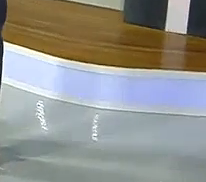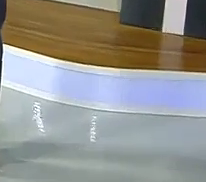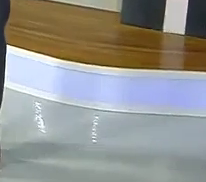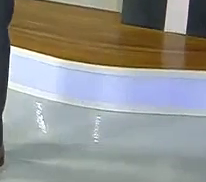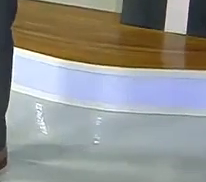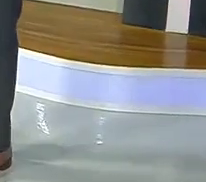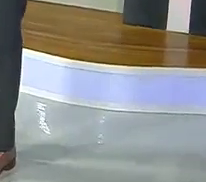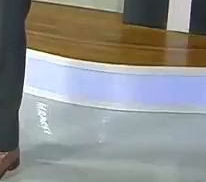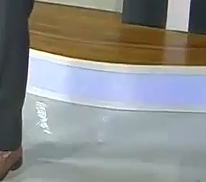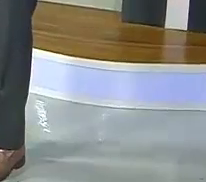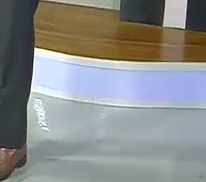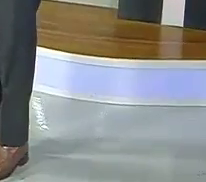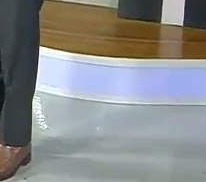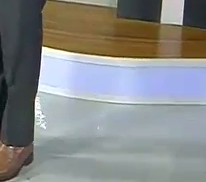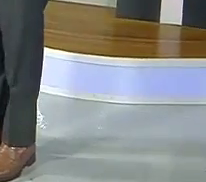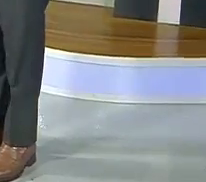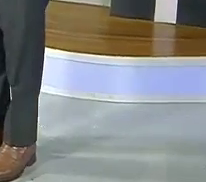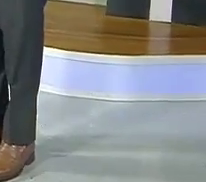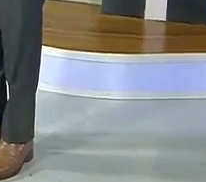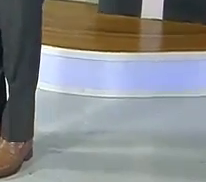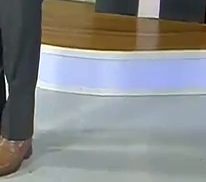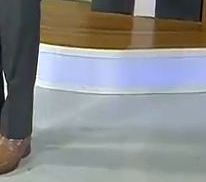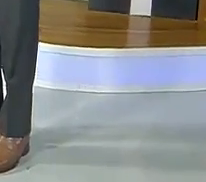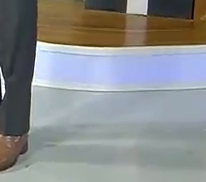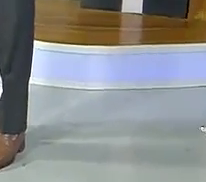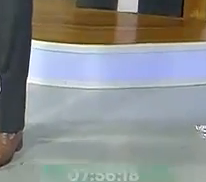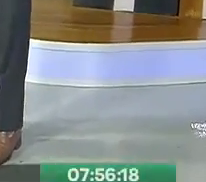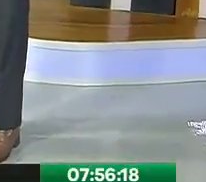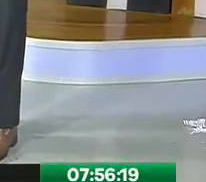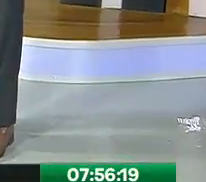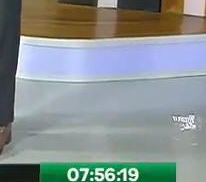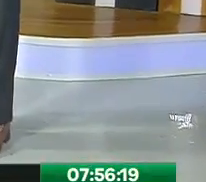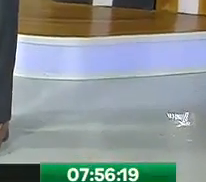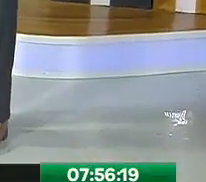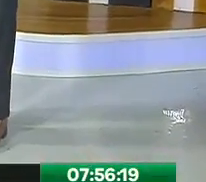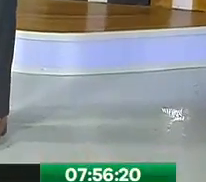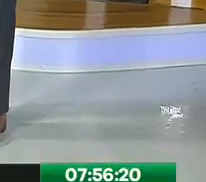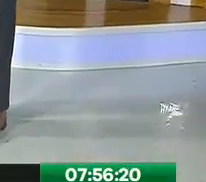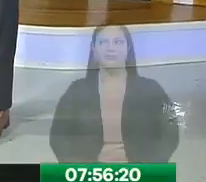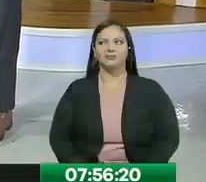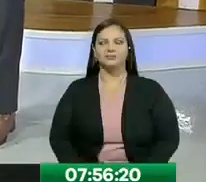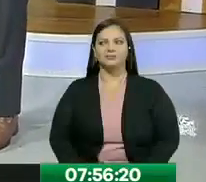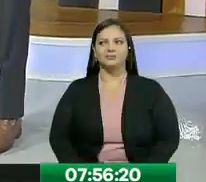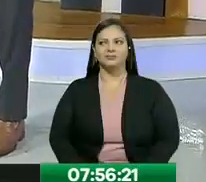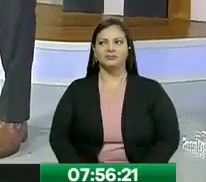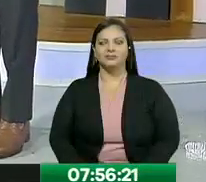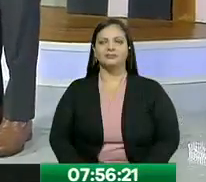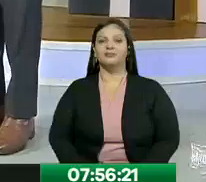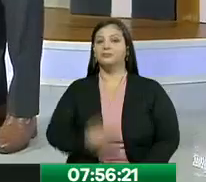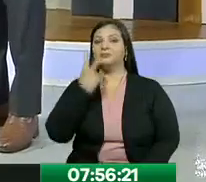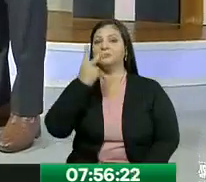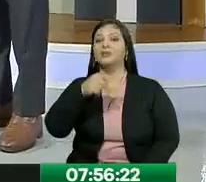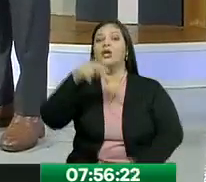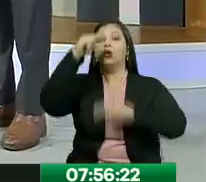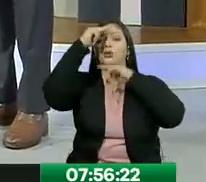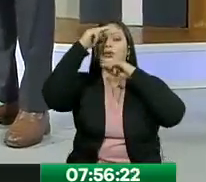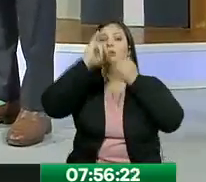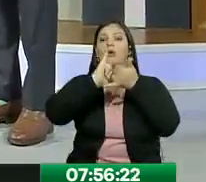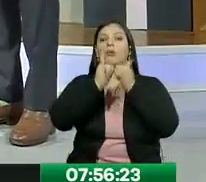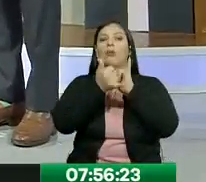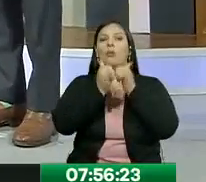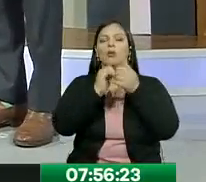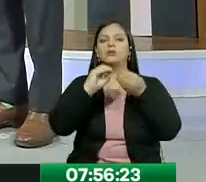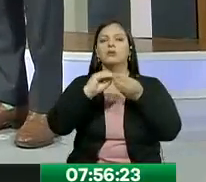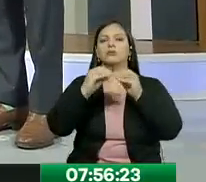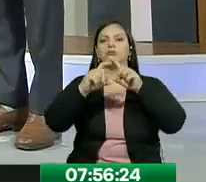Bien, amigos televidentes, y estamos de vuelta en el segmento preferido por todos ustedes, Infraganti. Ahí en pantalla nuestros números celulares para que